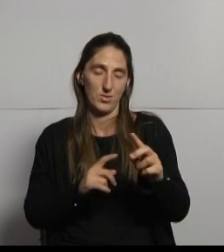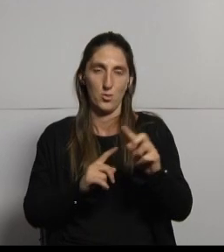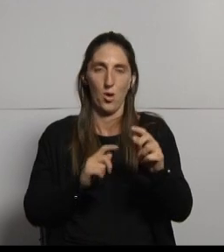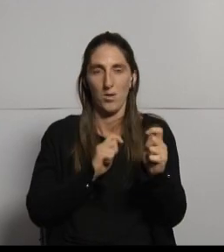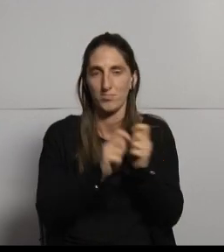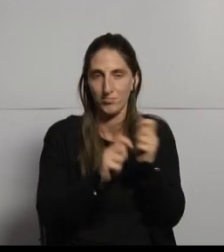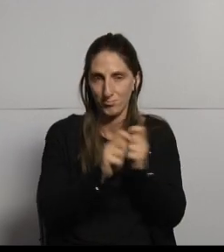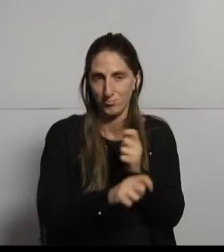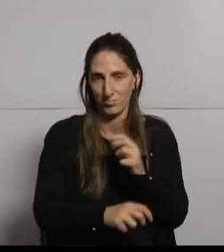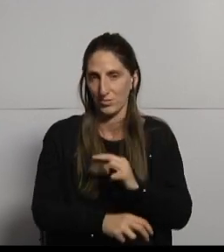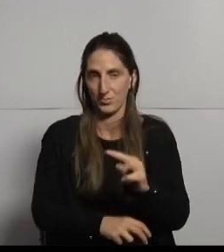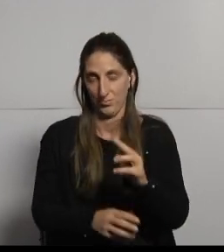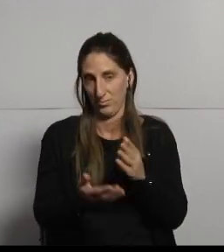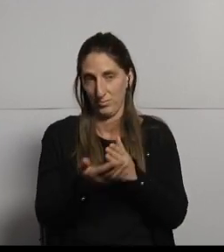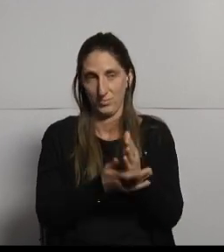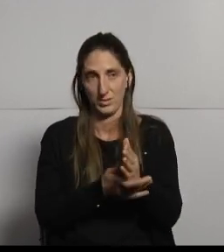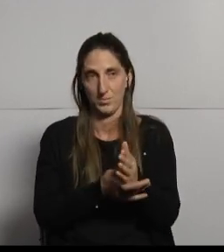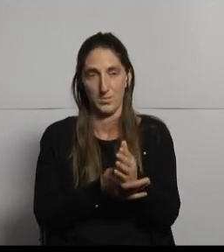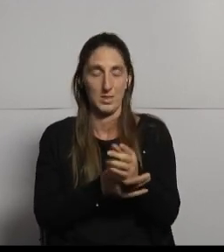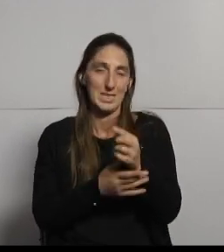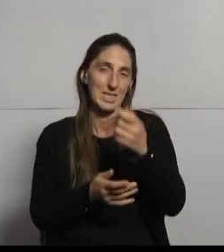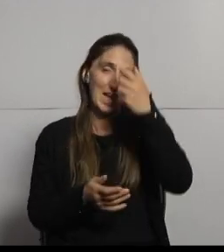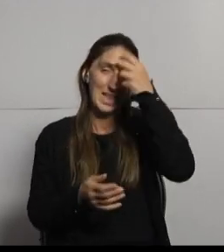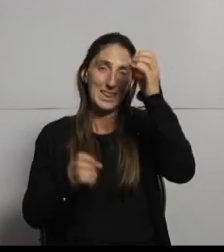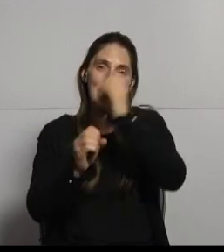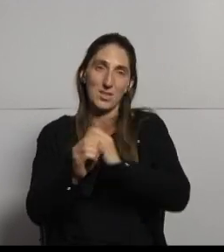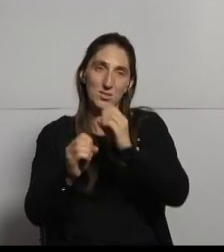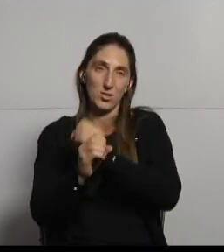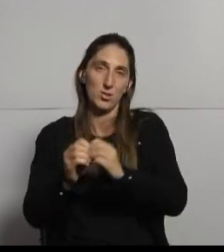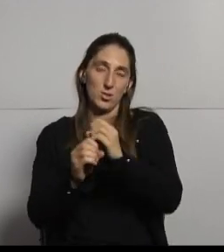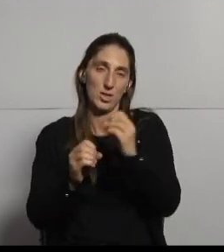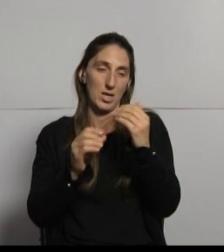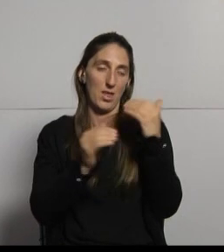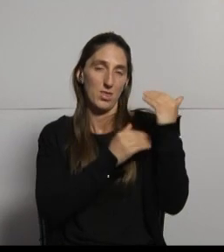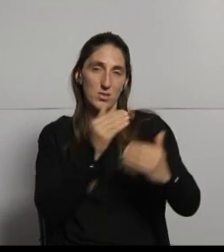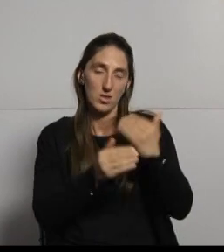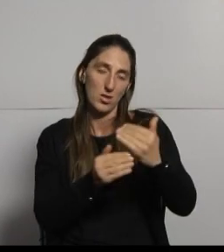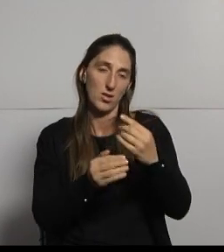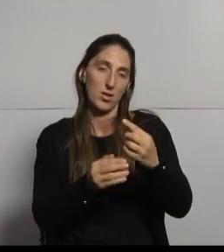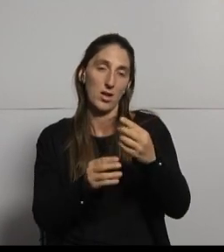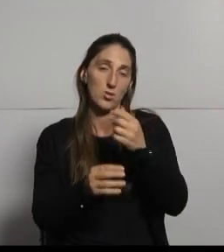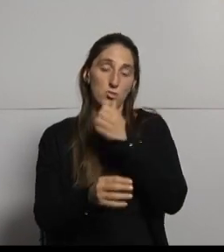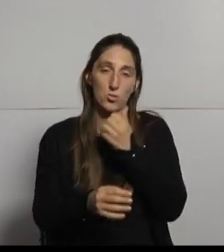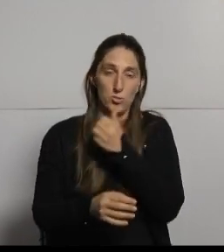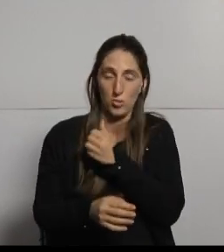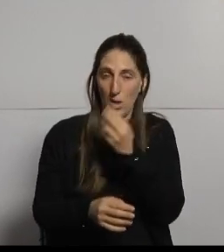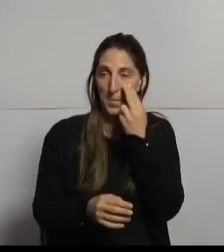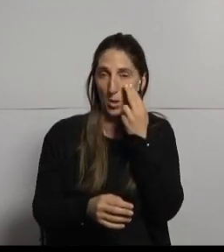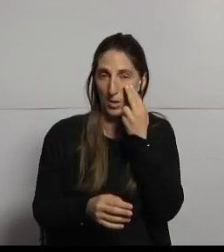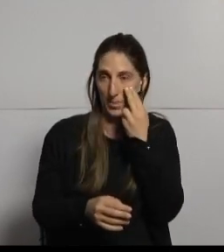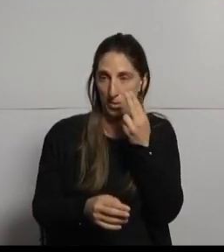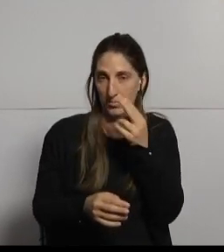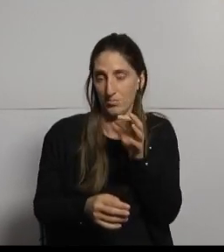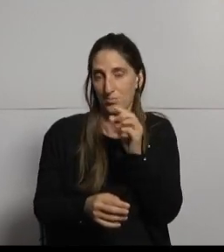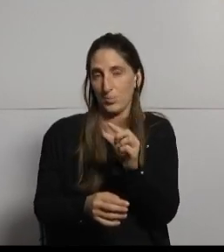de gobierno son rígidas, esas tecnologías empiezan a desarrollar y solucionan problemas concretos, pero en silos.